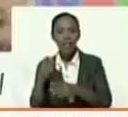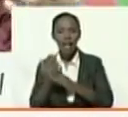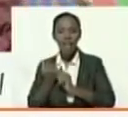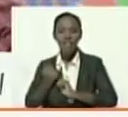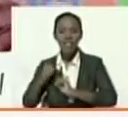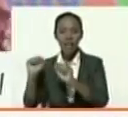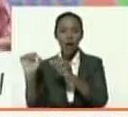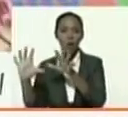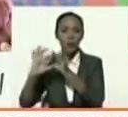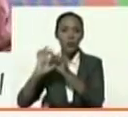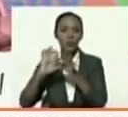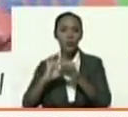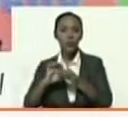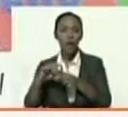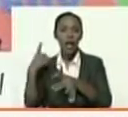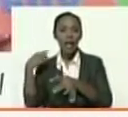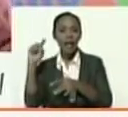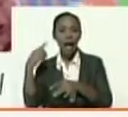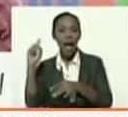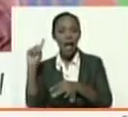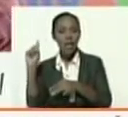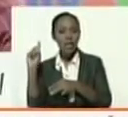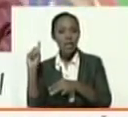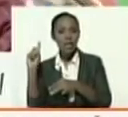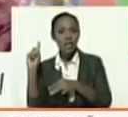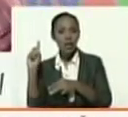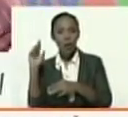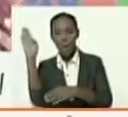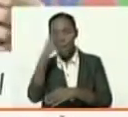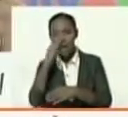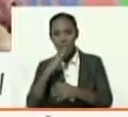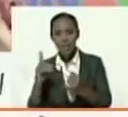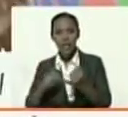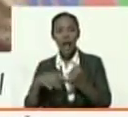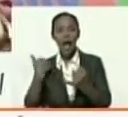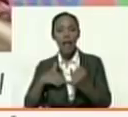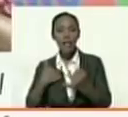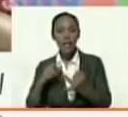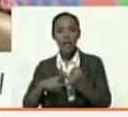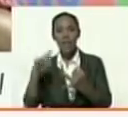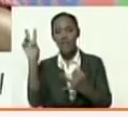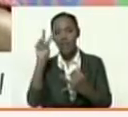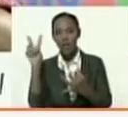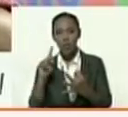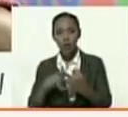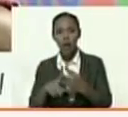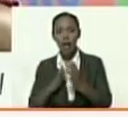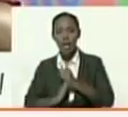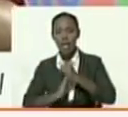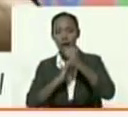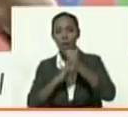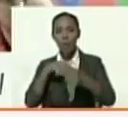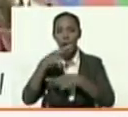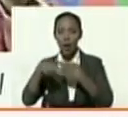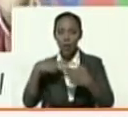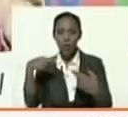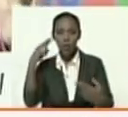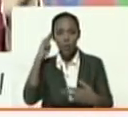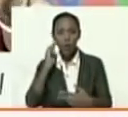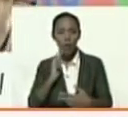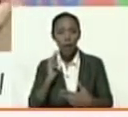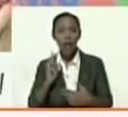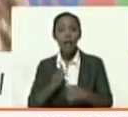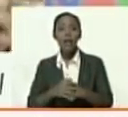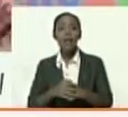que existió precisamente con Brasil, Argentina, Venezuela, bueno, liderado por la revolución